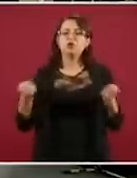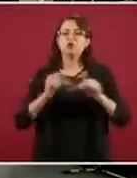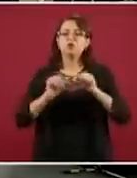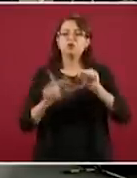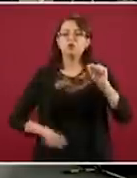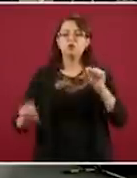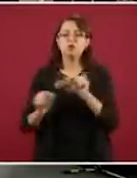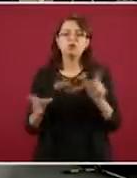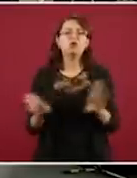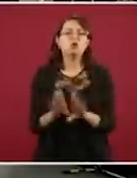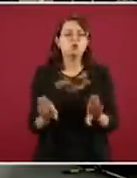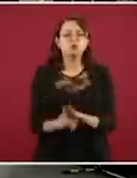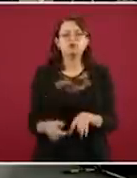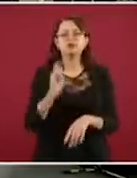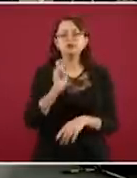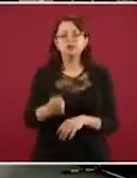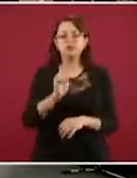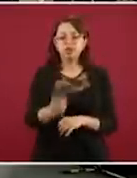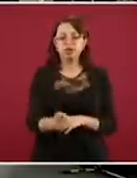la mecánica.